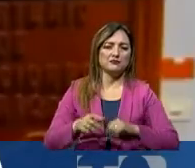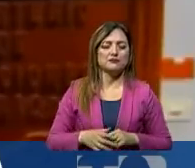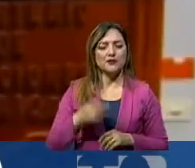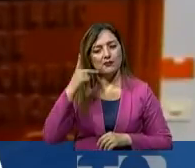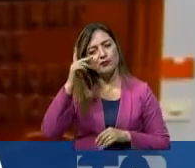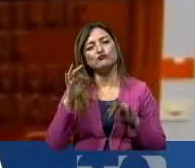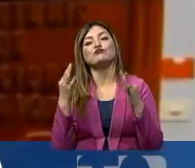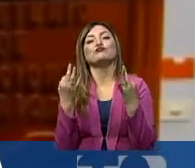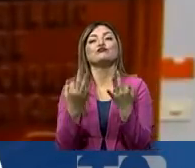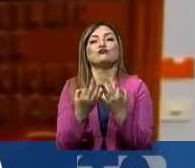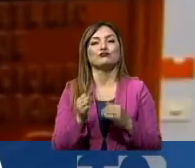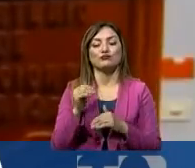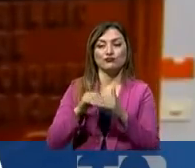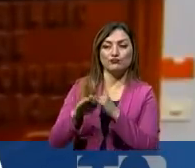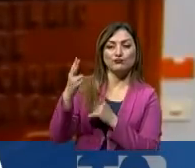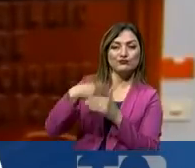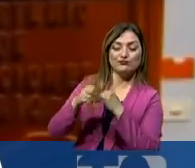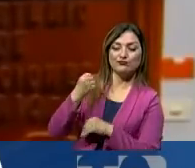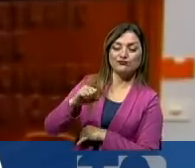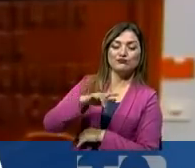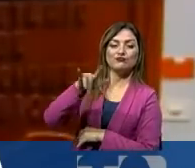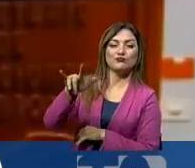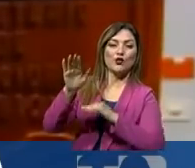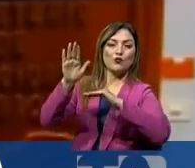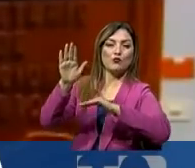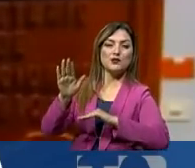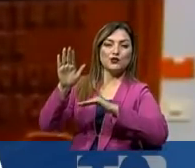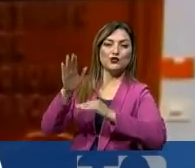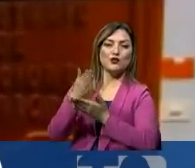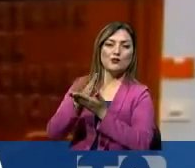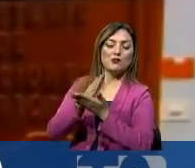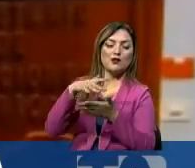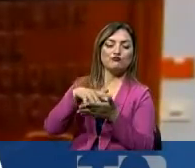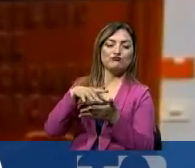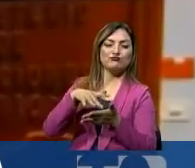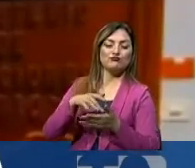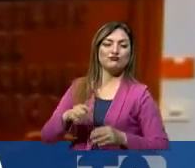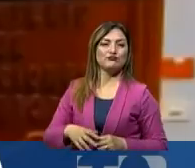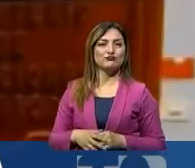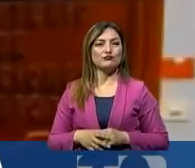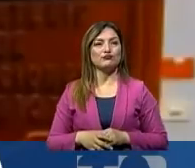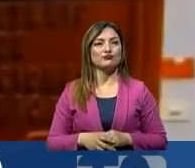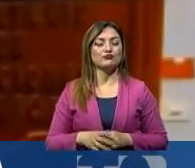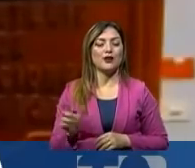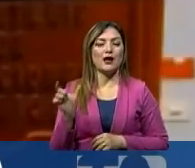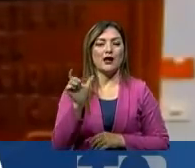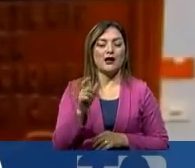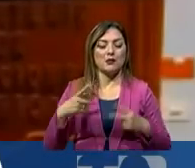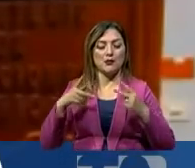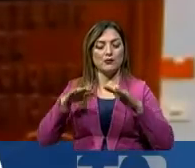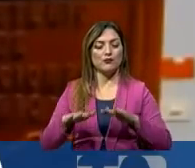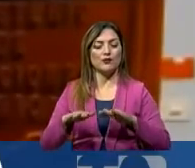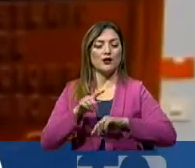padres de familia que habían enviado a sus hijos con compromisos de estos intermediarios de estudiantes de que los carnets de residencia